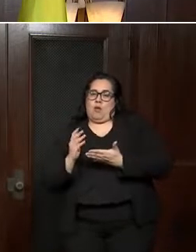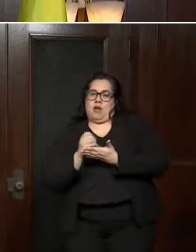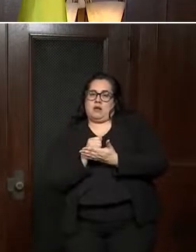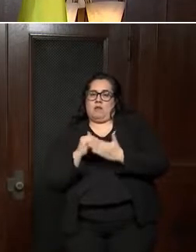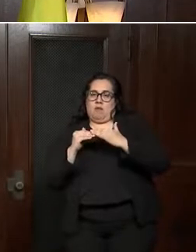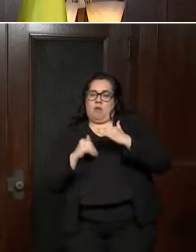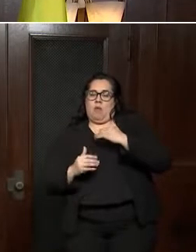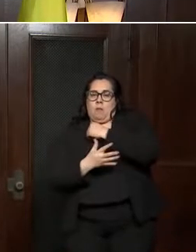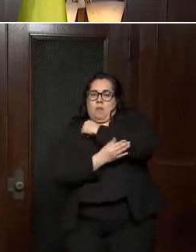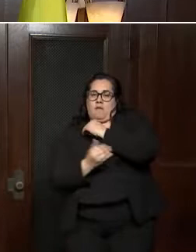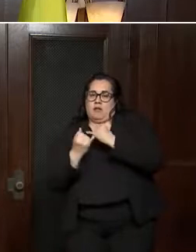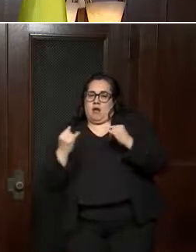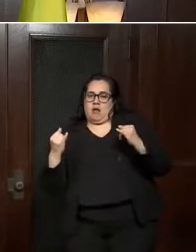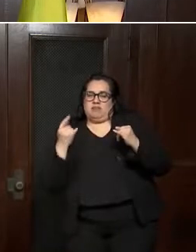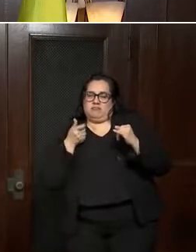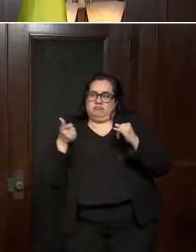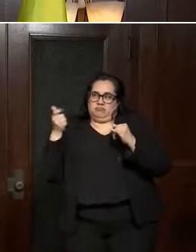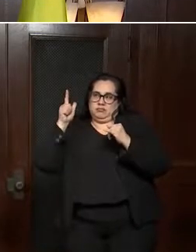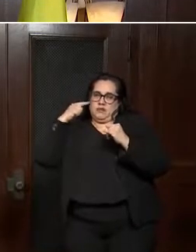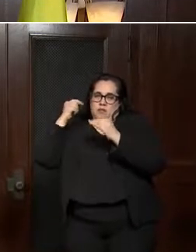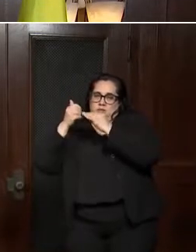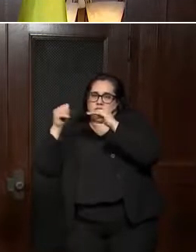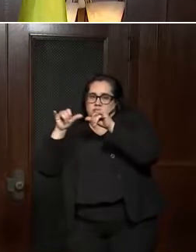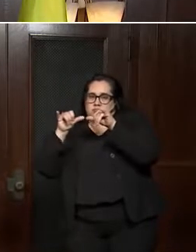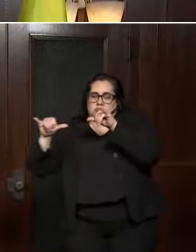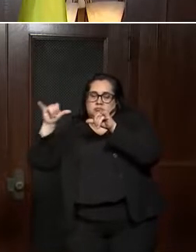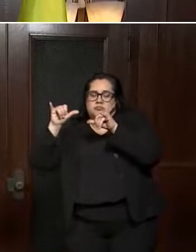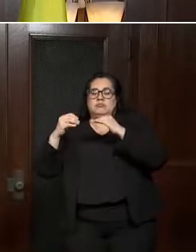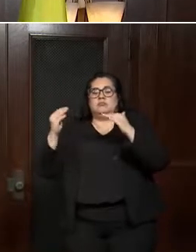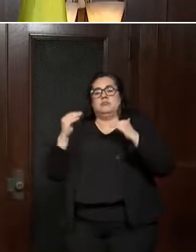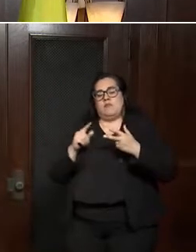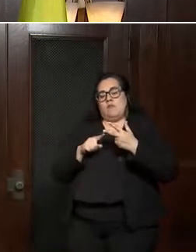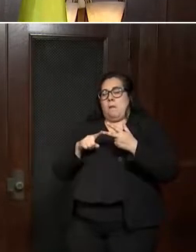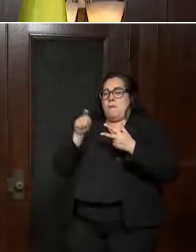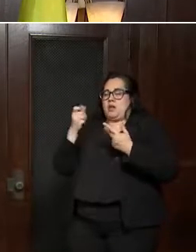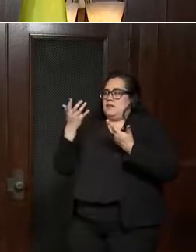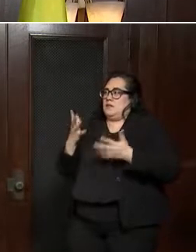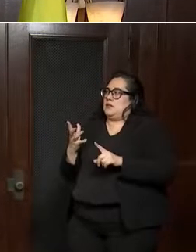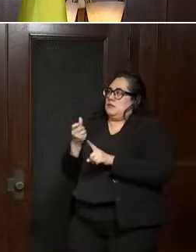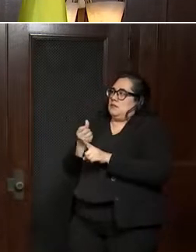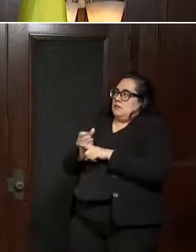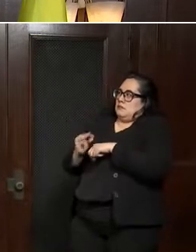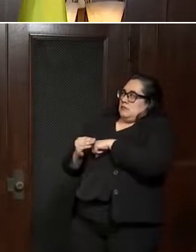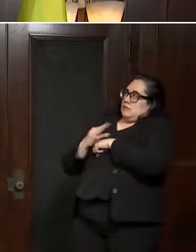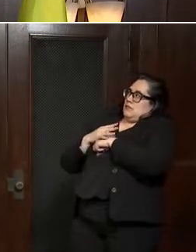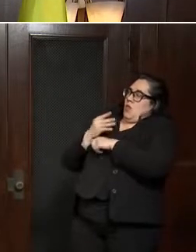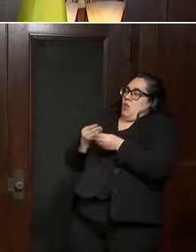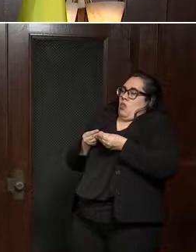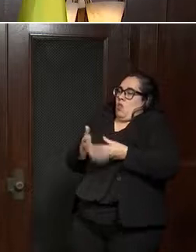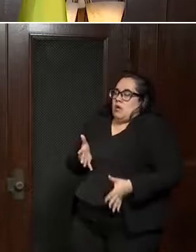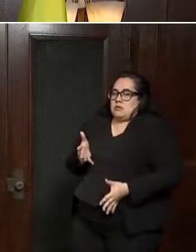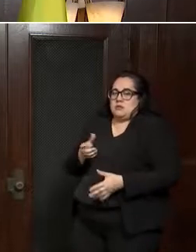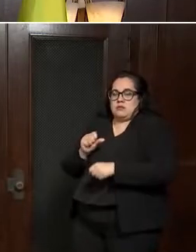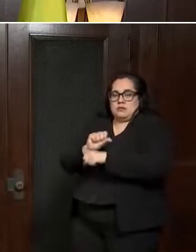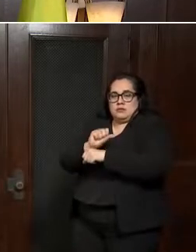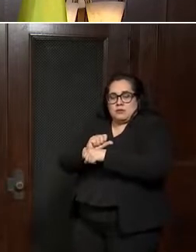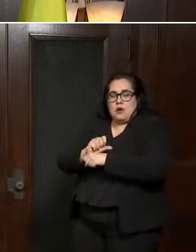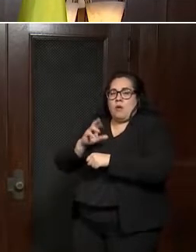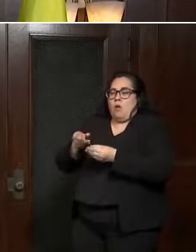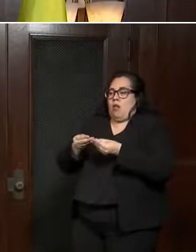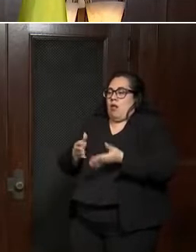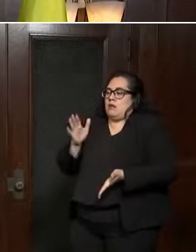pobreza nacional antes de la crisis y haber sido afectados por la pérdida de un empleo o